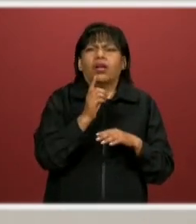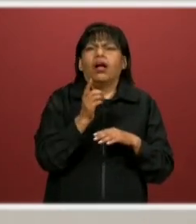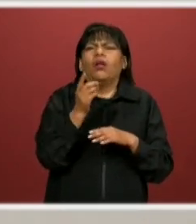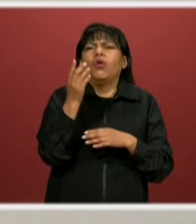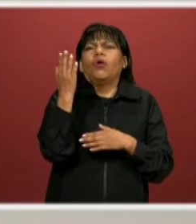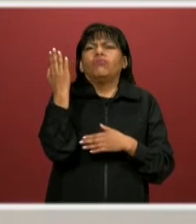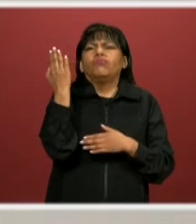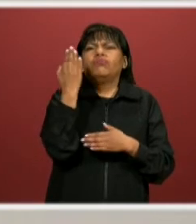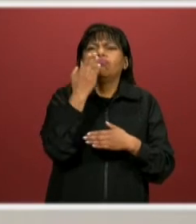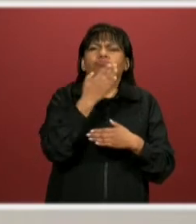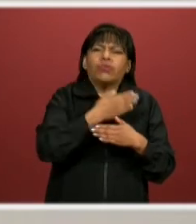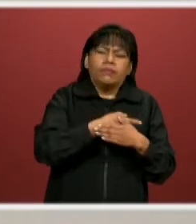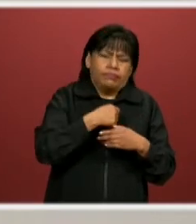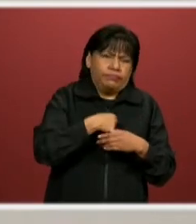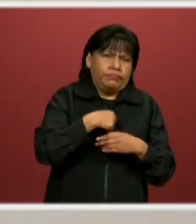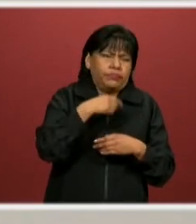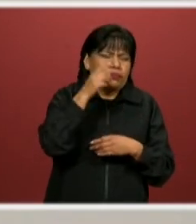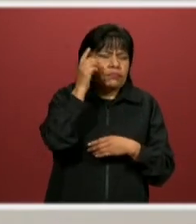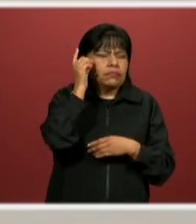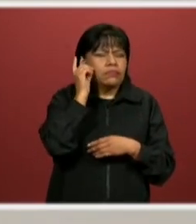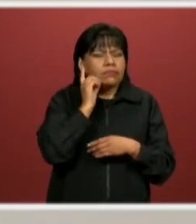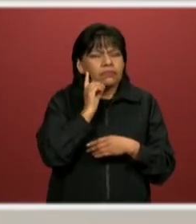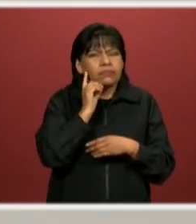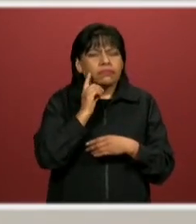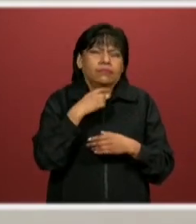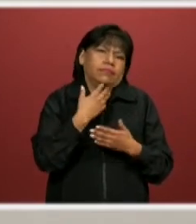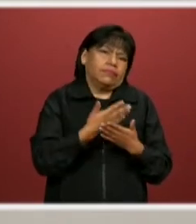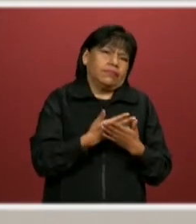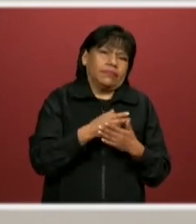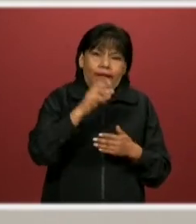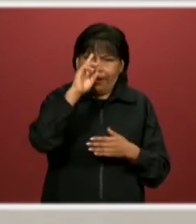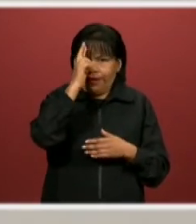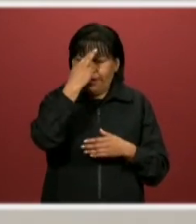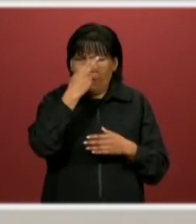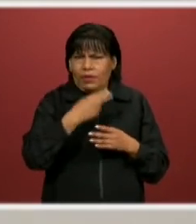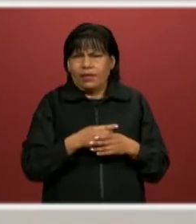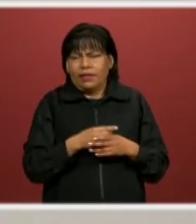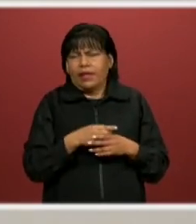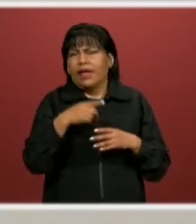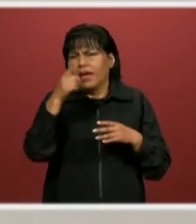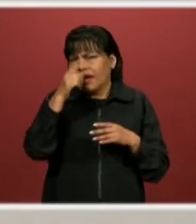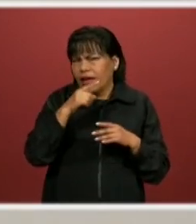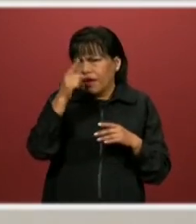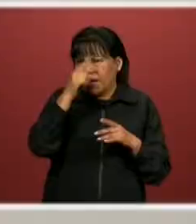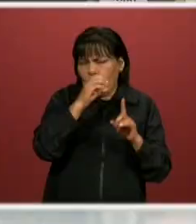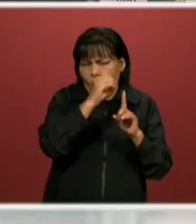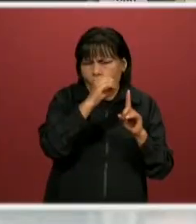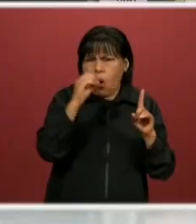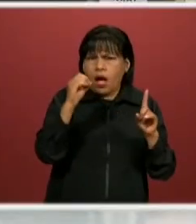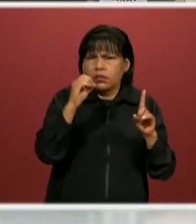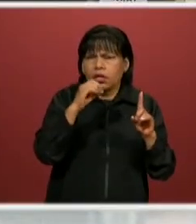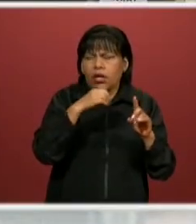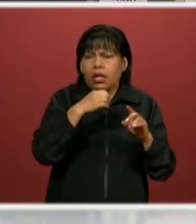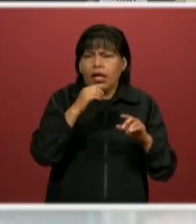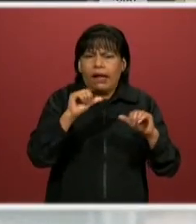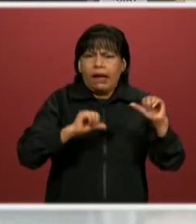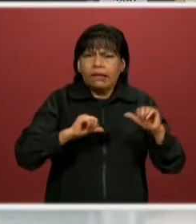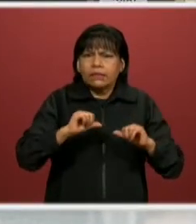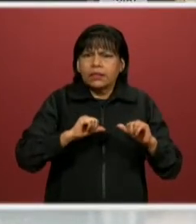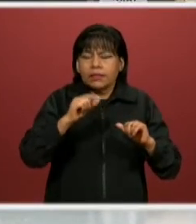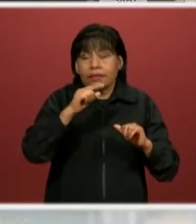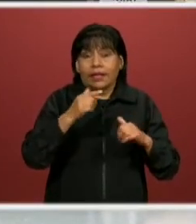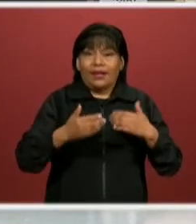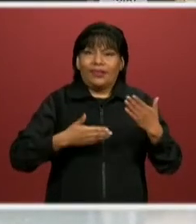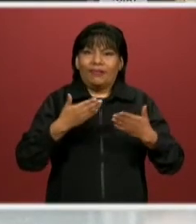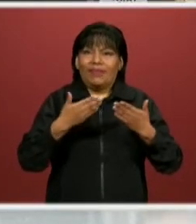y ya quería yo descansar recuerden chicos que el organizarnos y el poder compartir esta rutina con